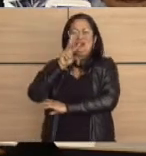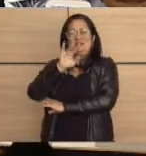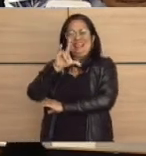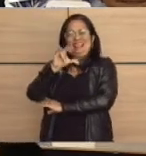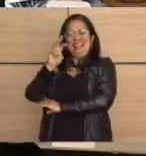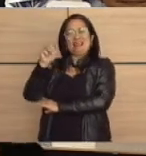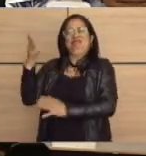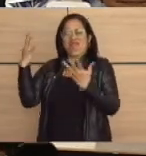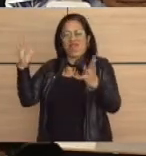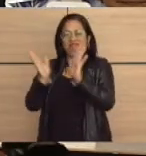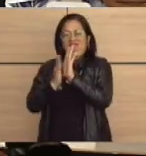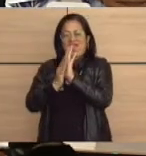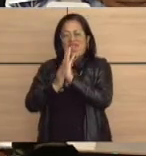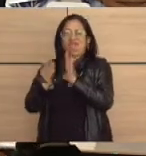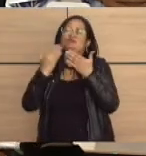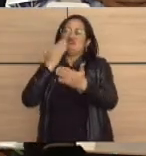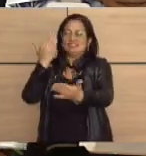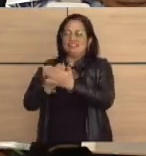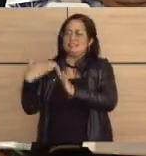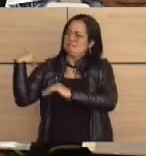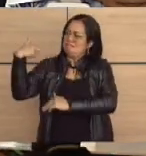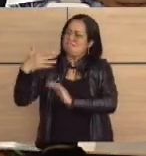Alián. Muchas gracias.